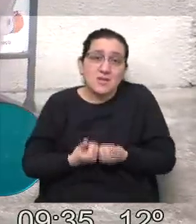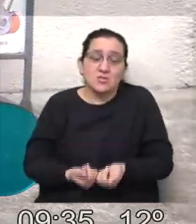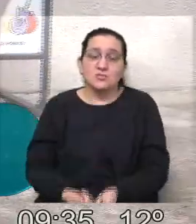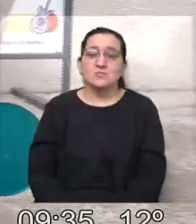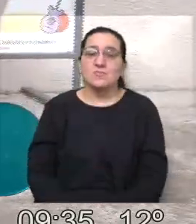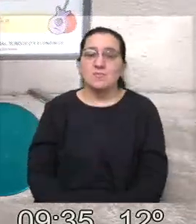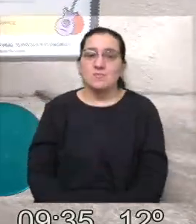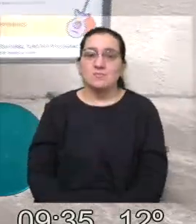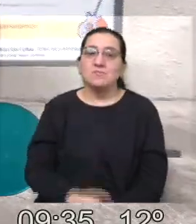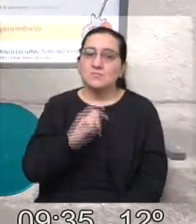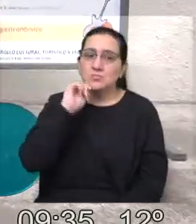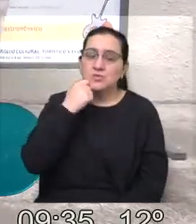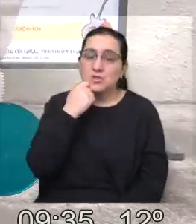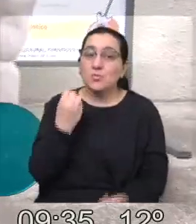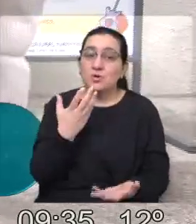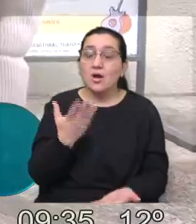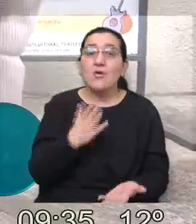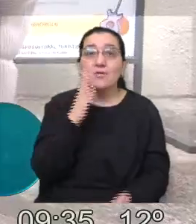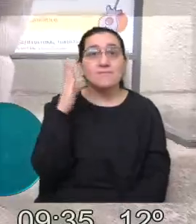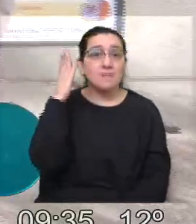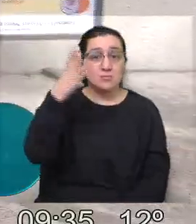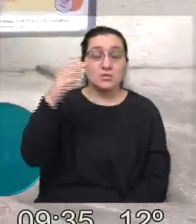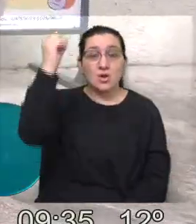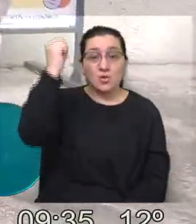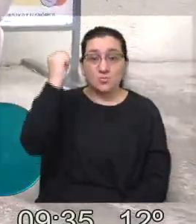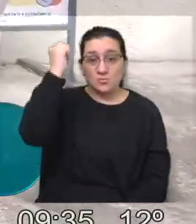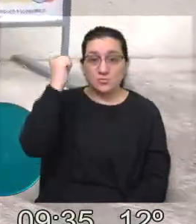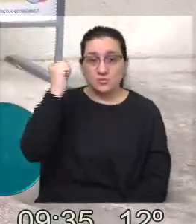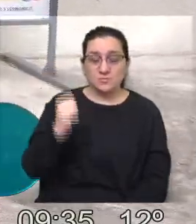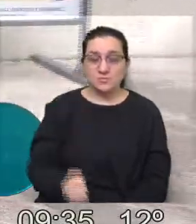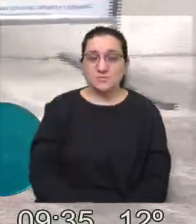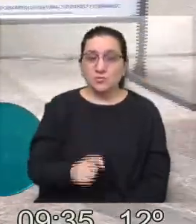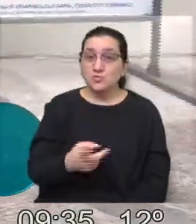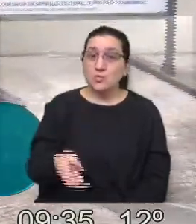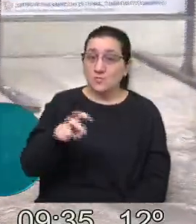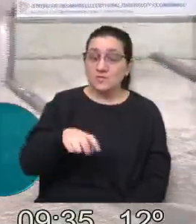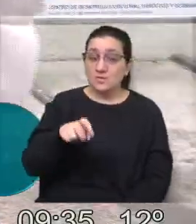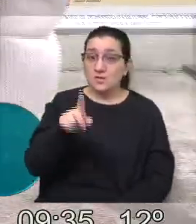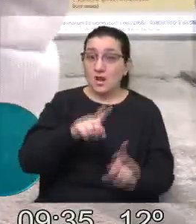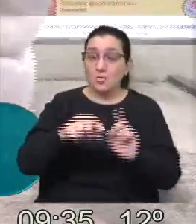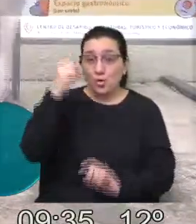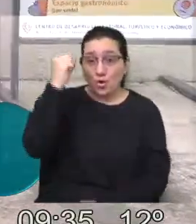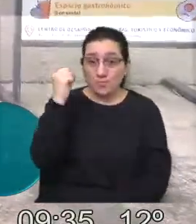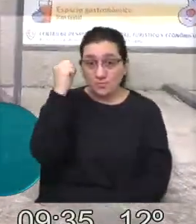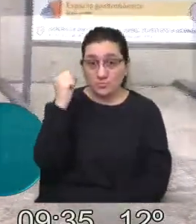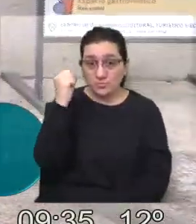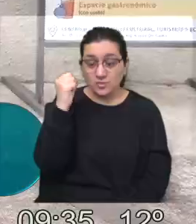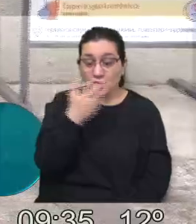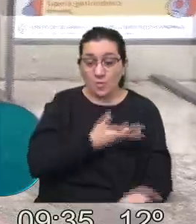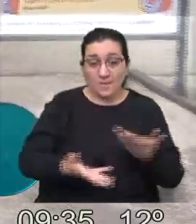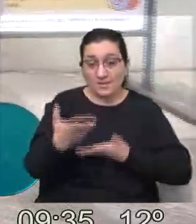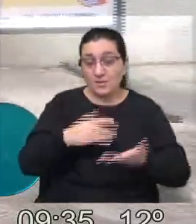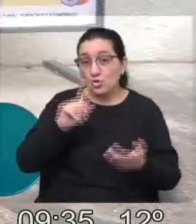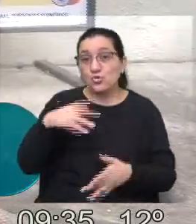tener. Qué lindo. Bueno, nos vamos a subir arriba a un ómnibus en un rato nada más. ¿Te ha tocado subirte arriba de algún ómnibus alguna vez, hacer una música, a compartir con